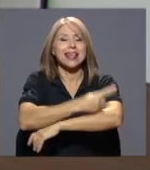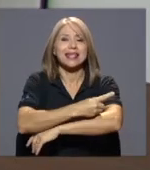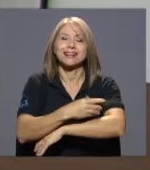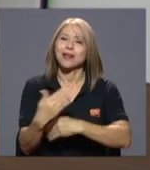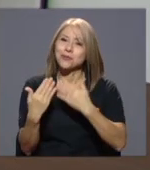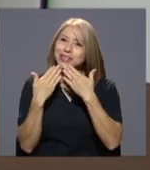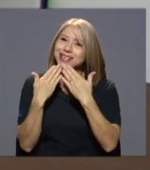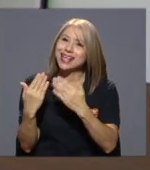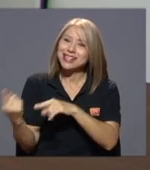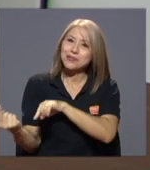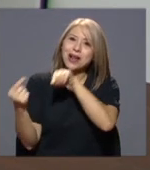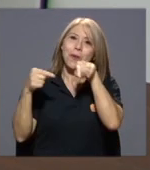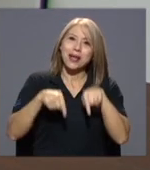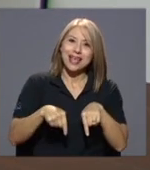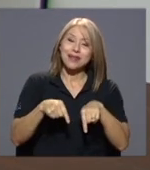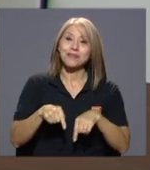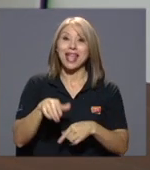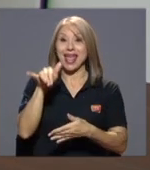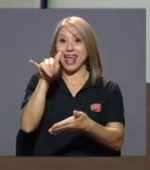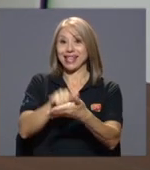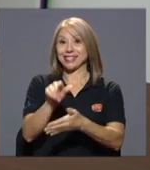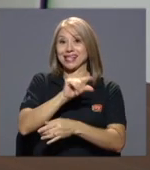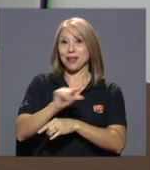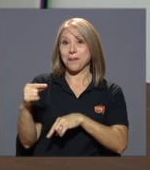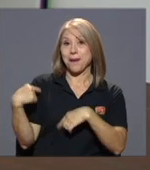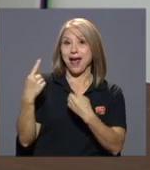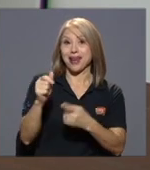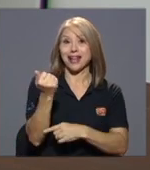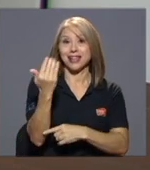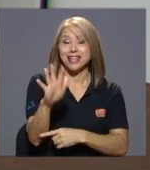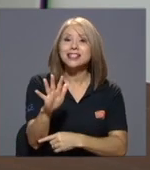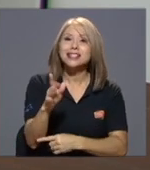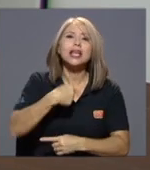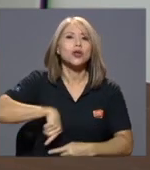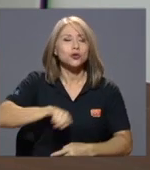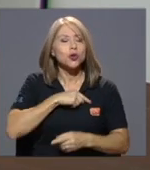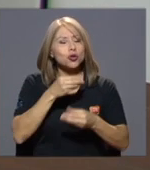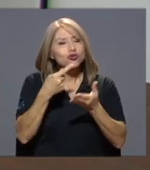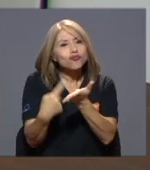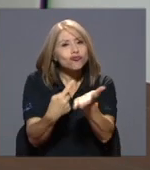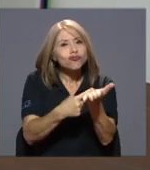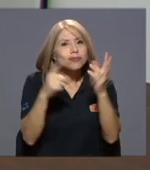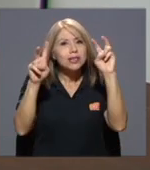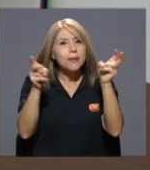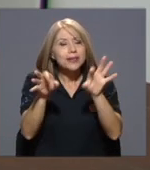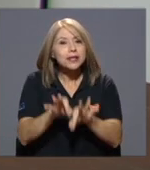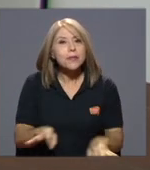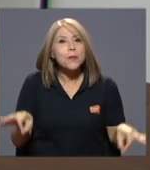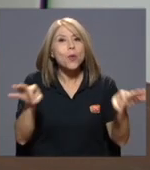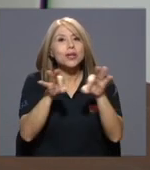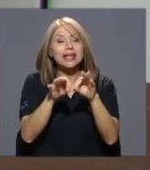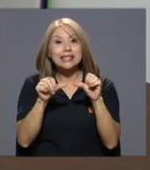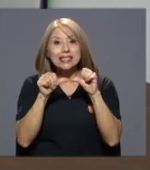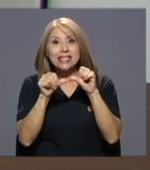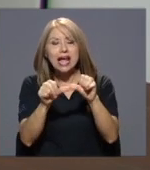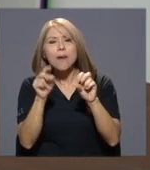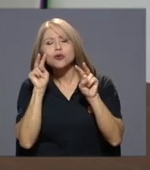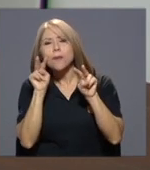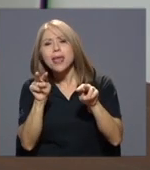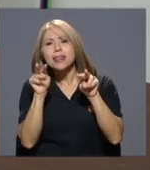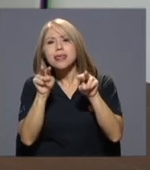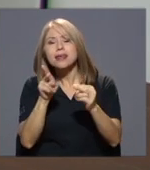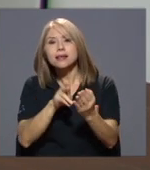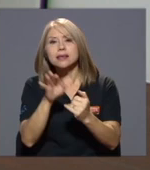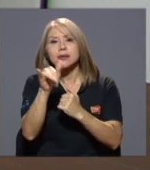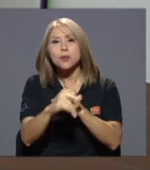semana en el 15 le llevamos temas primordiales país y espero que sigamos un poco pendientes de un proyecto de ley como estos en el